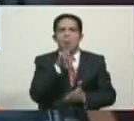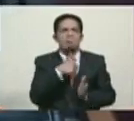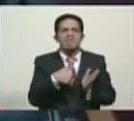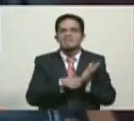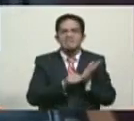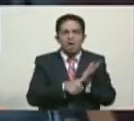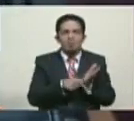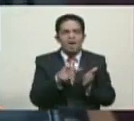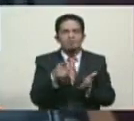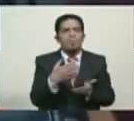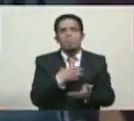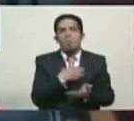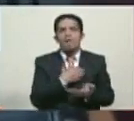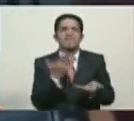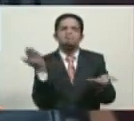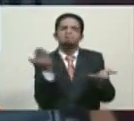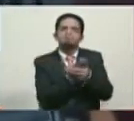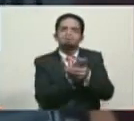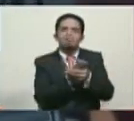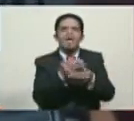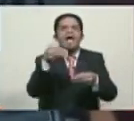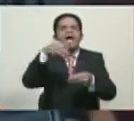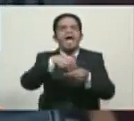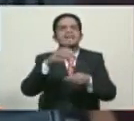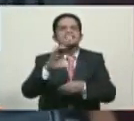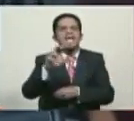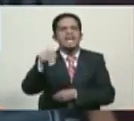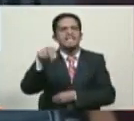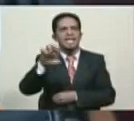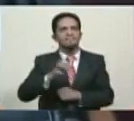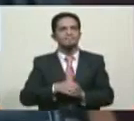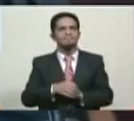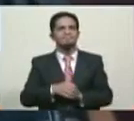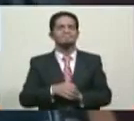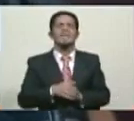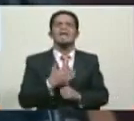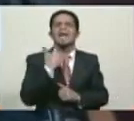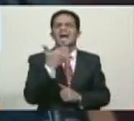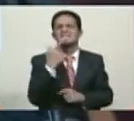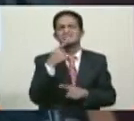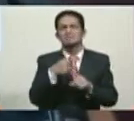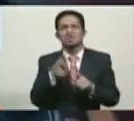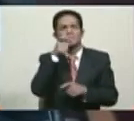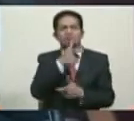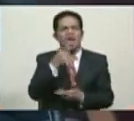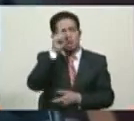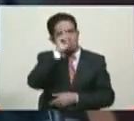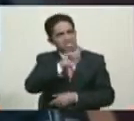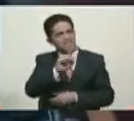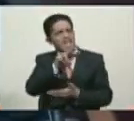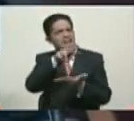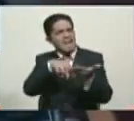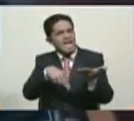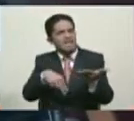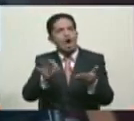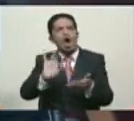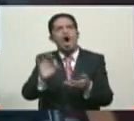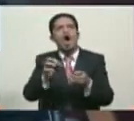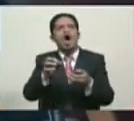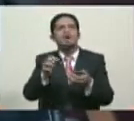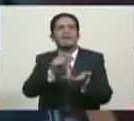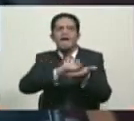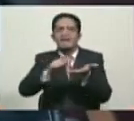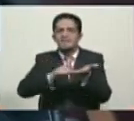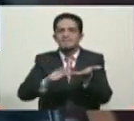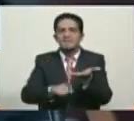en el registro electoral. 1,5 millones de seres humanos eran analfabetas y solo el 2.8% del Producto Interno